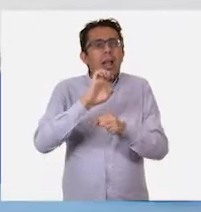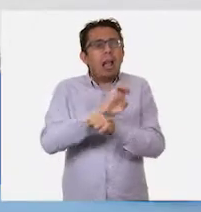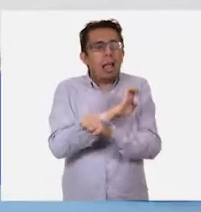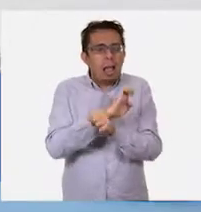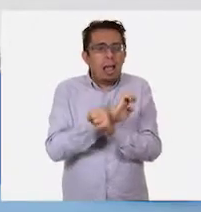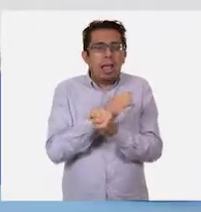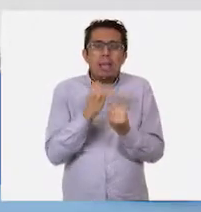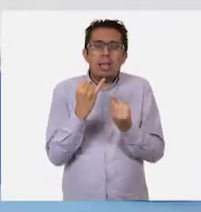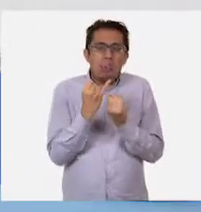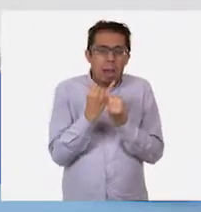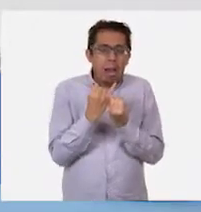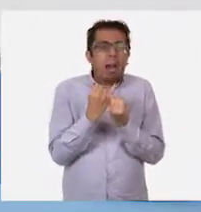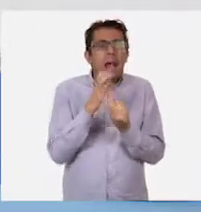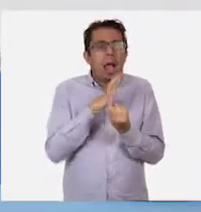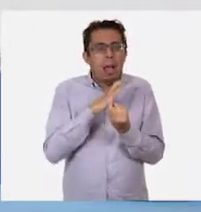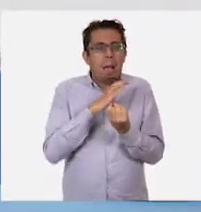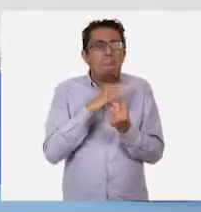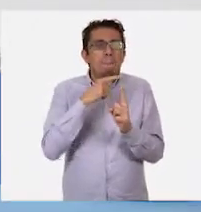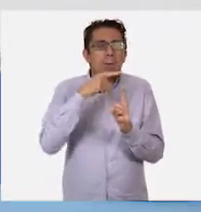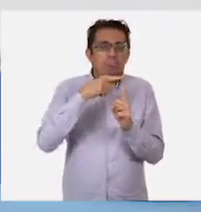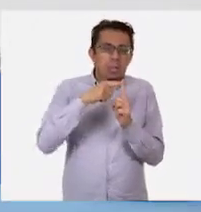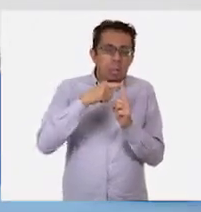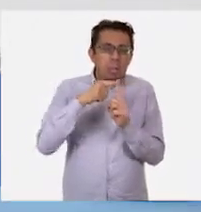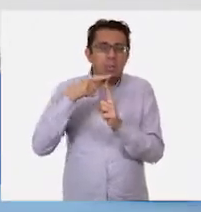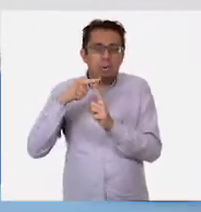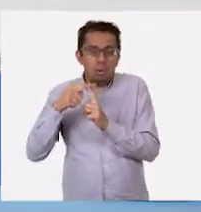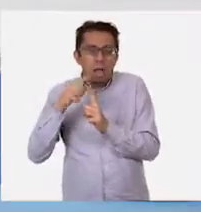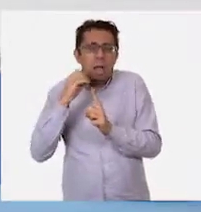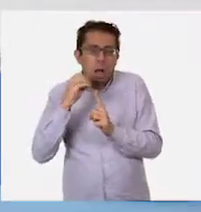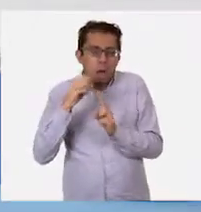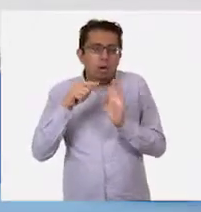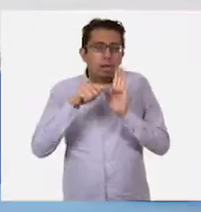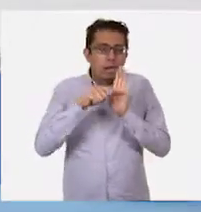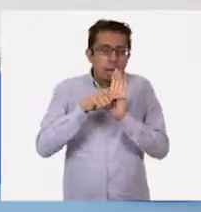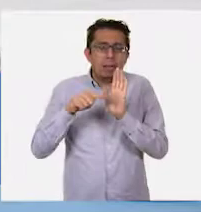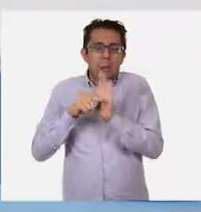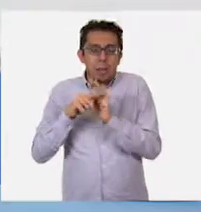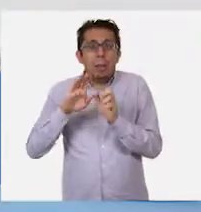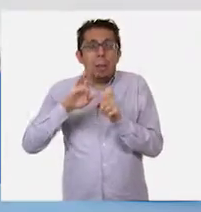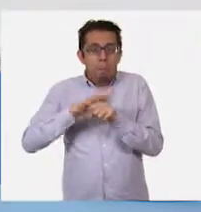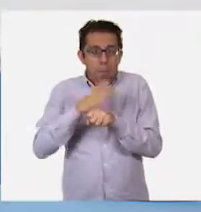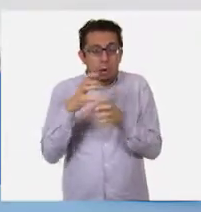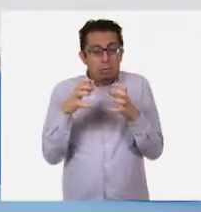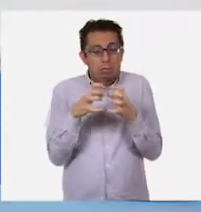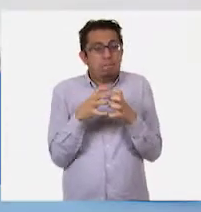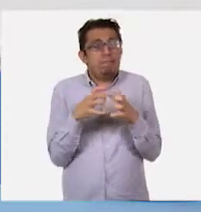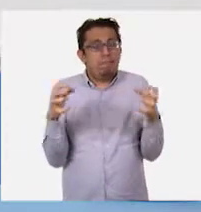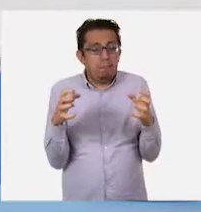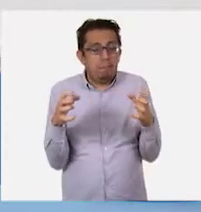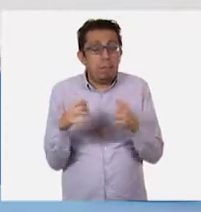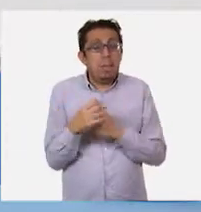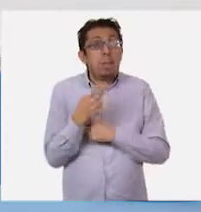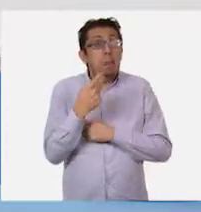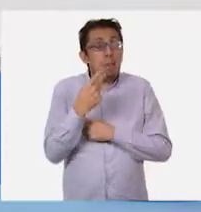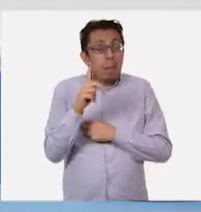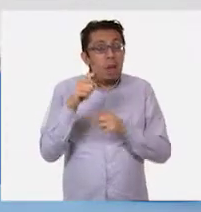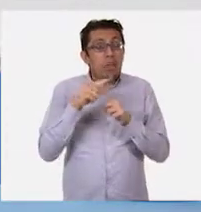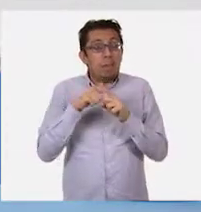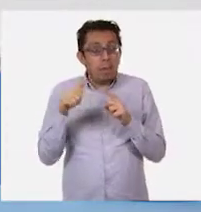sea positiva o negativa. En cambio, cuando los dos objetos tienen